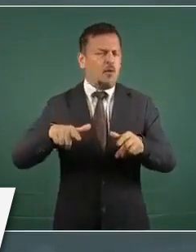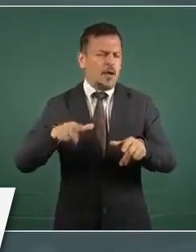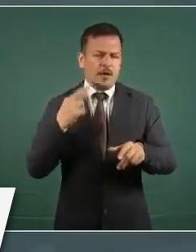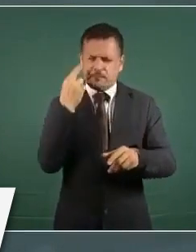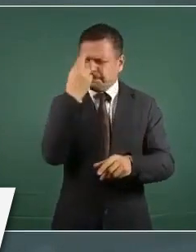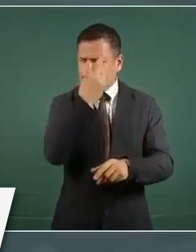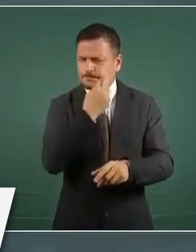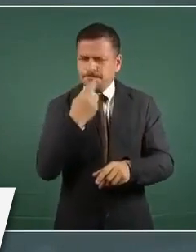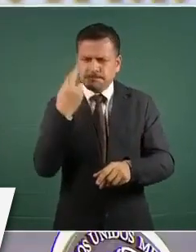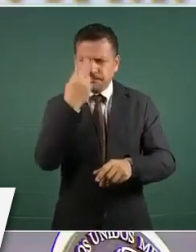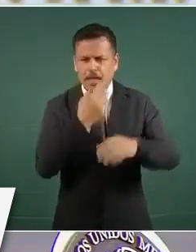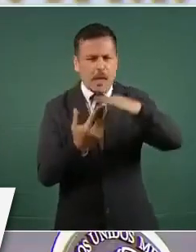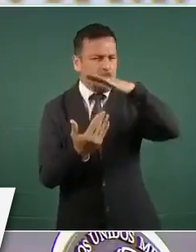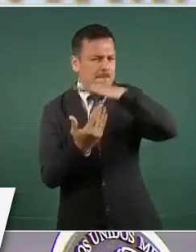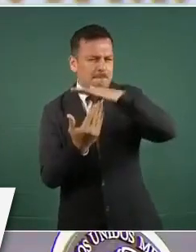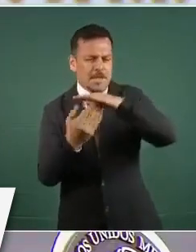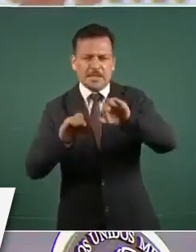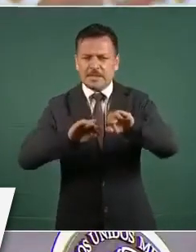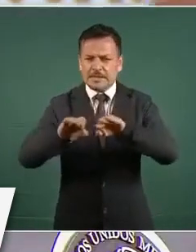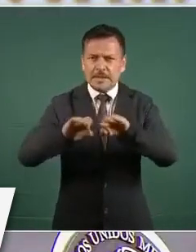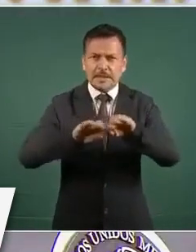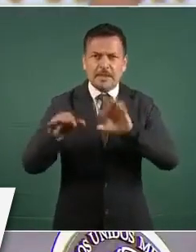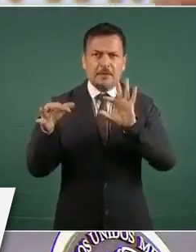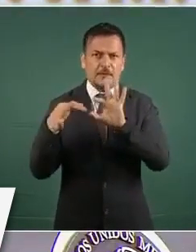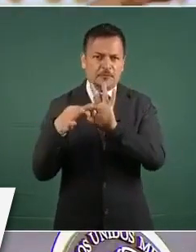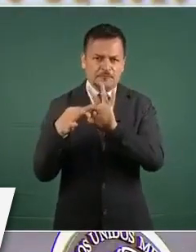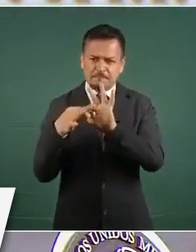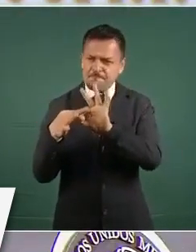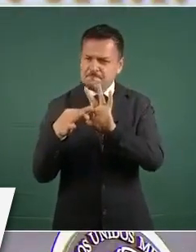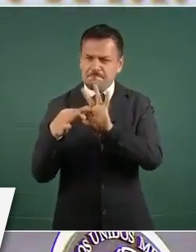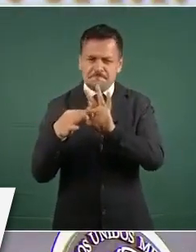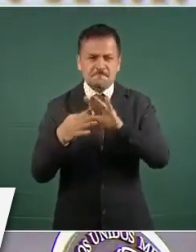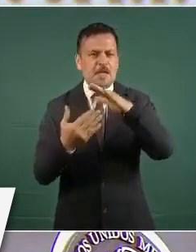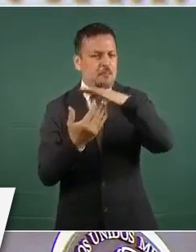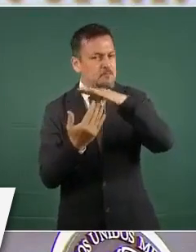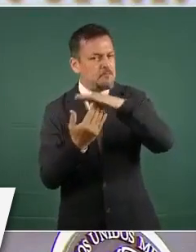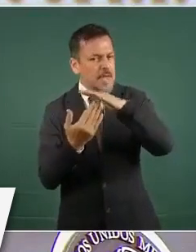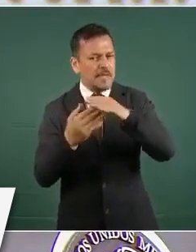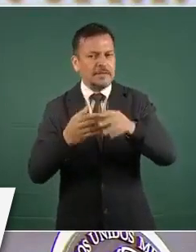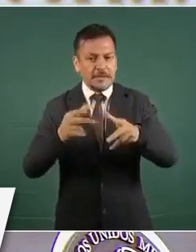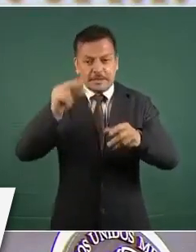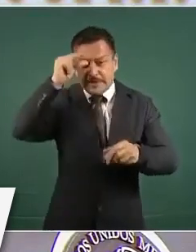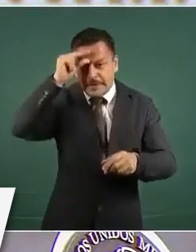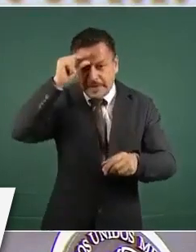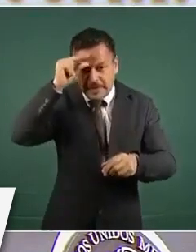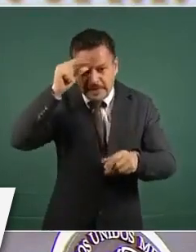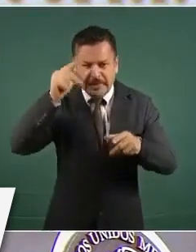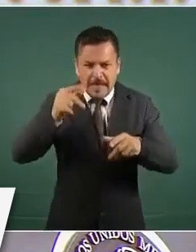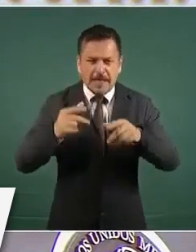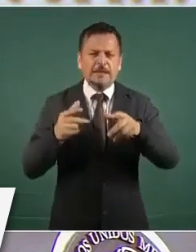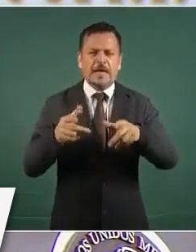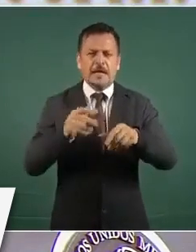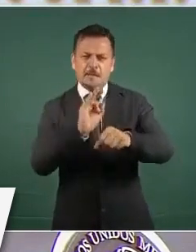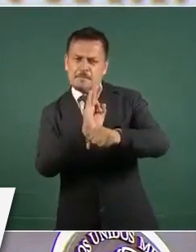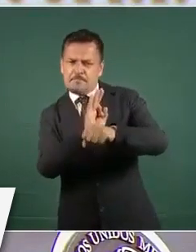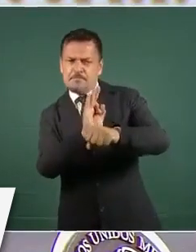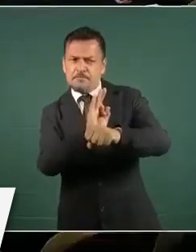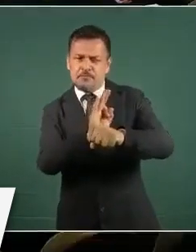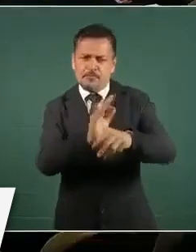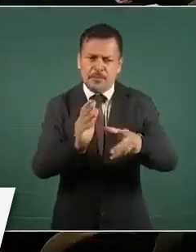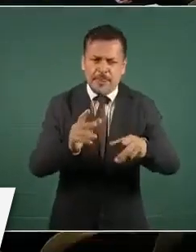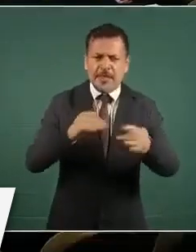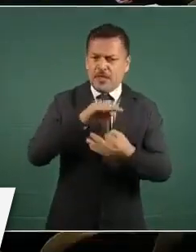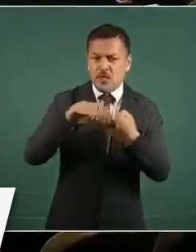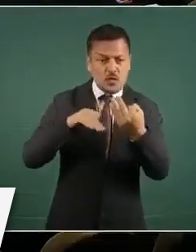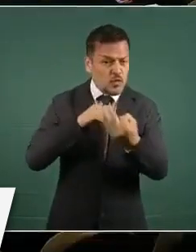mesas de trabajo estrechamente coordinadas de la fusión de mesas de inteligencia para la prevención de la delincuencia de todas